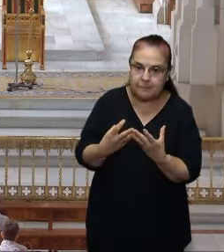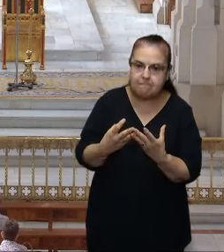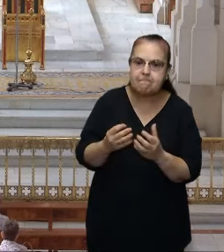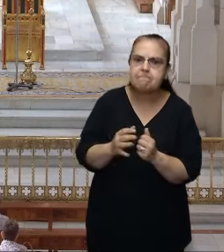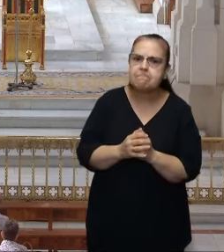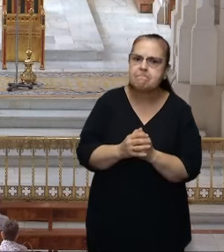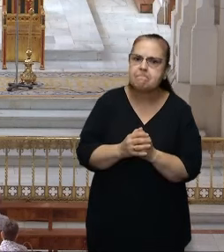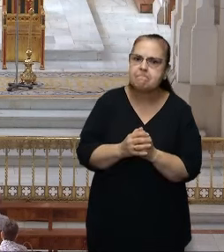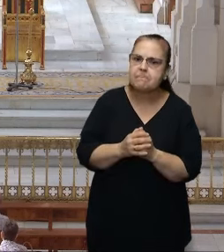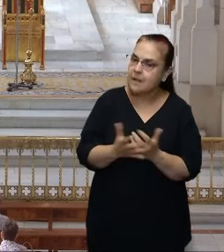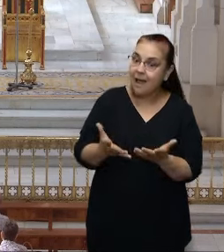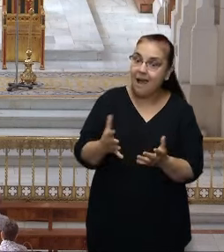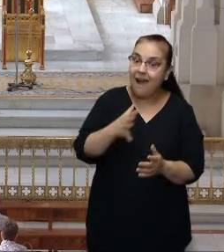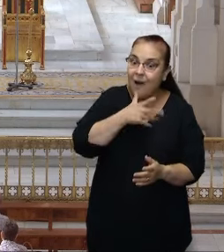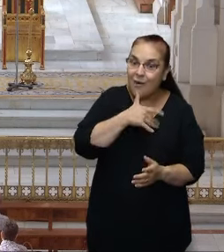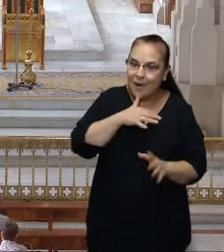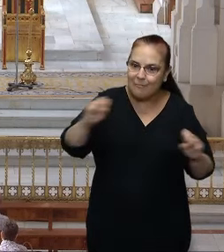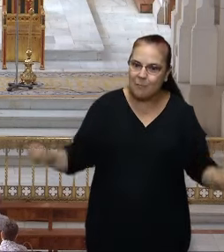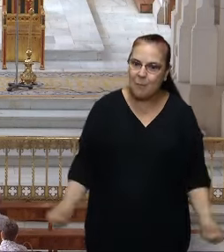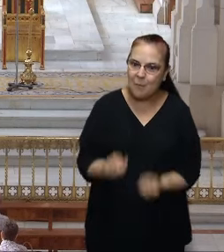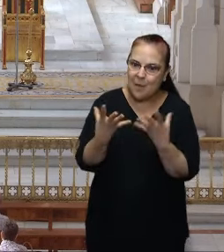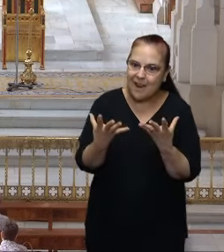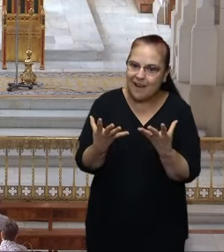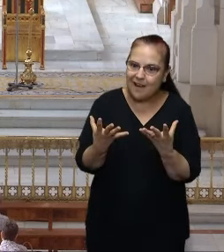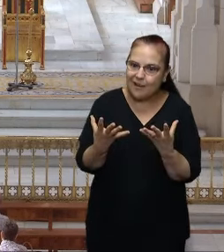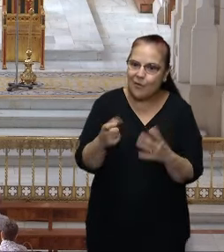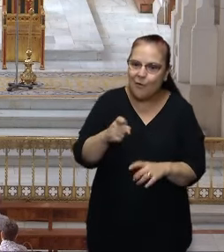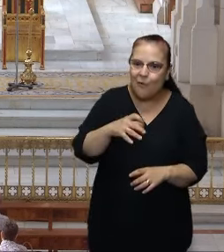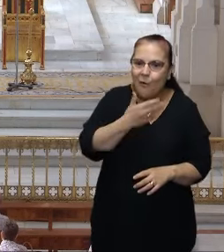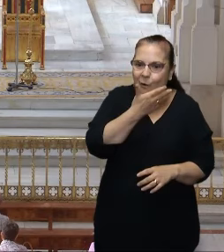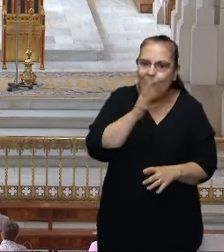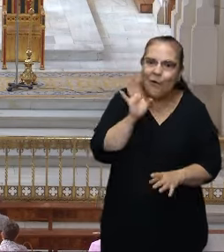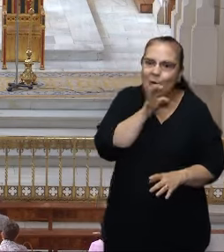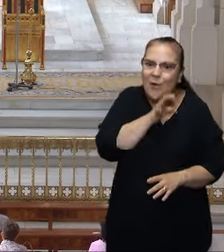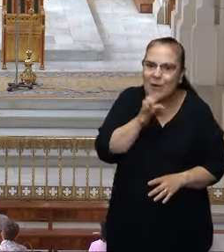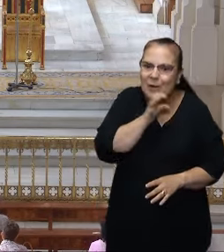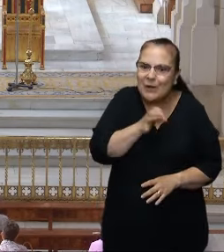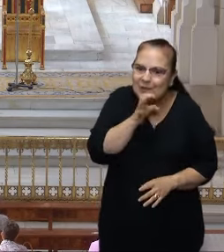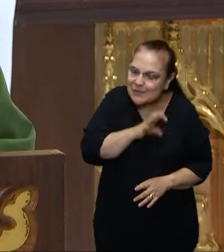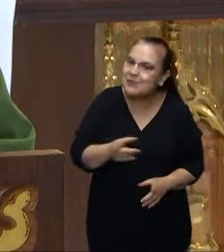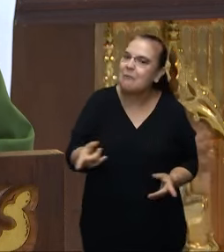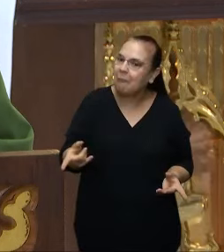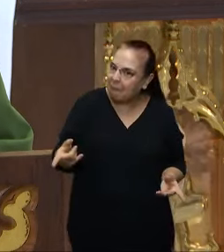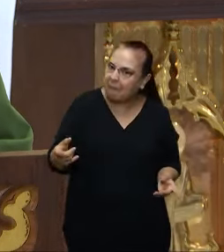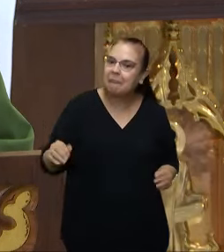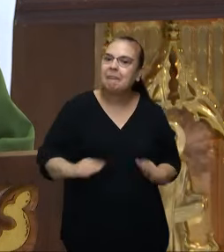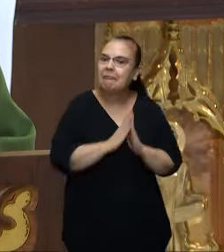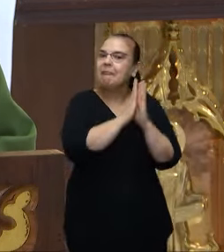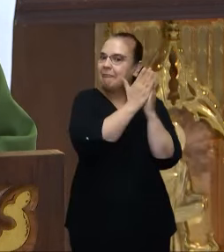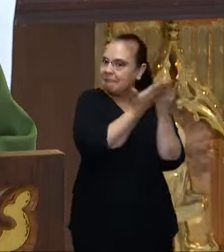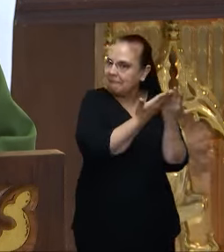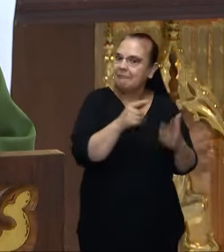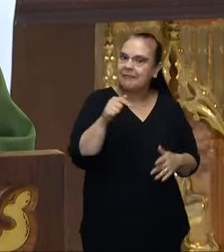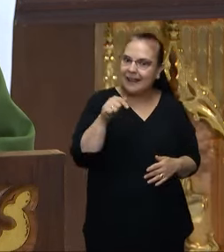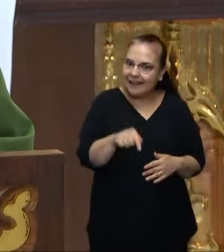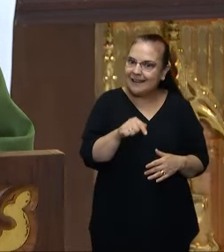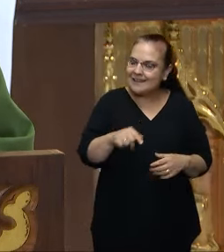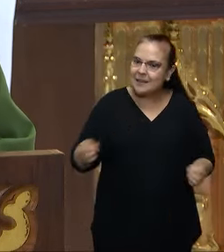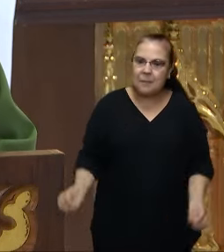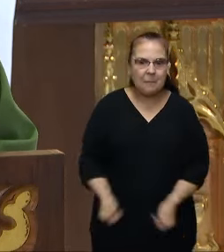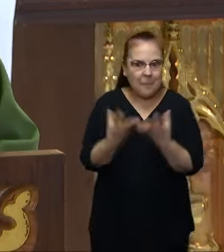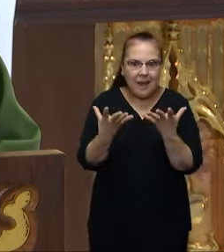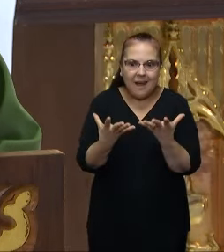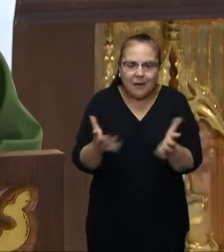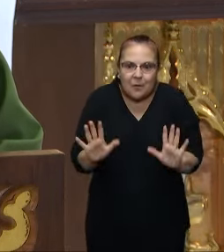viene el milagro es un milagro curioso yo creo que de los milagros que tiene la sagrada escritura este es